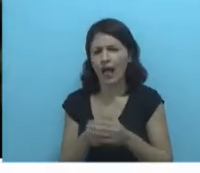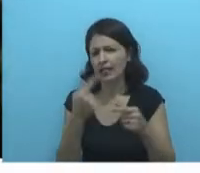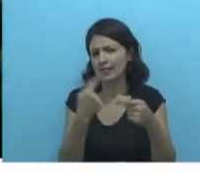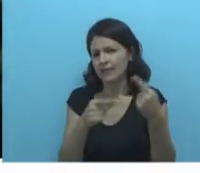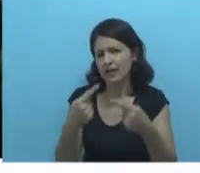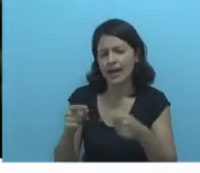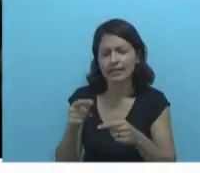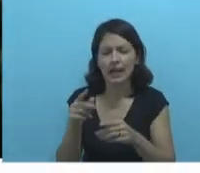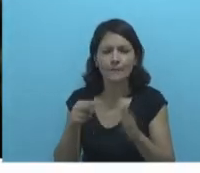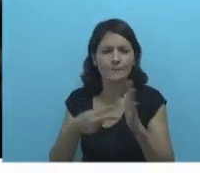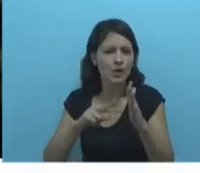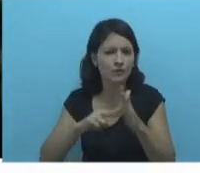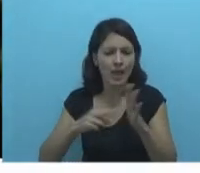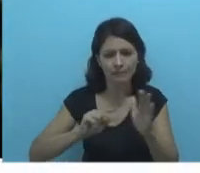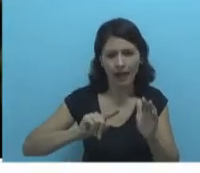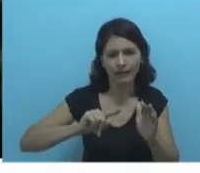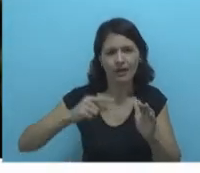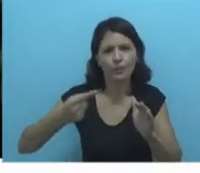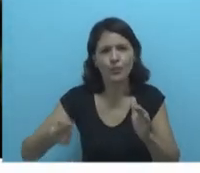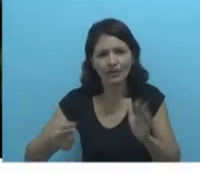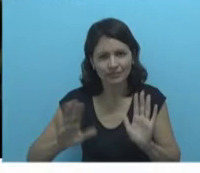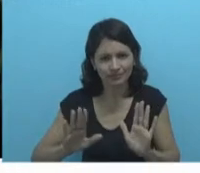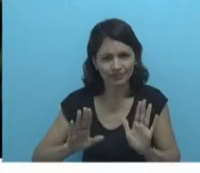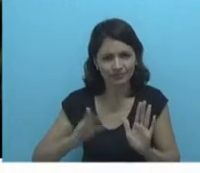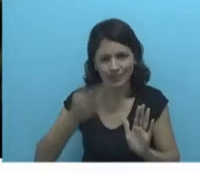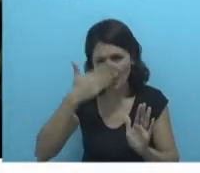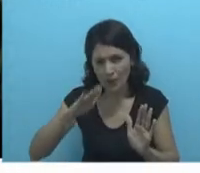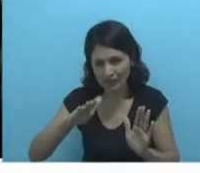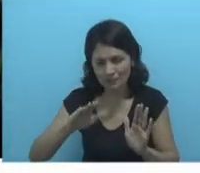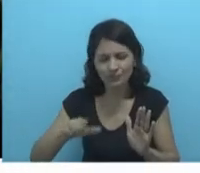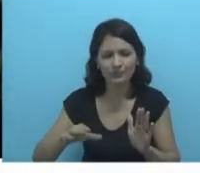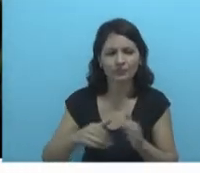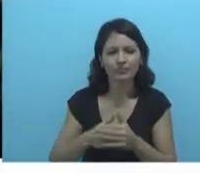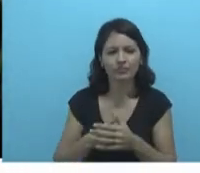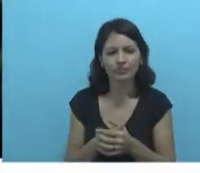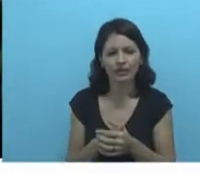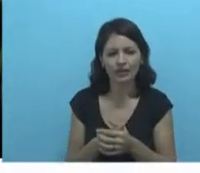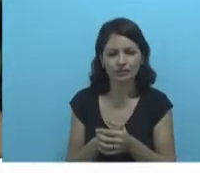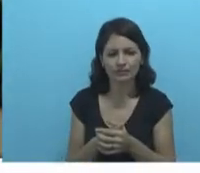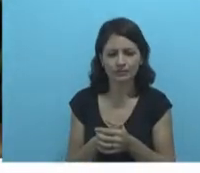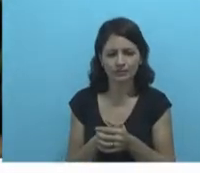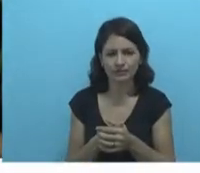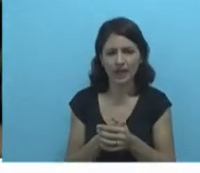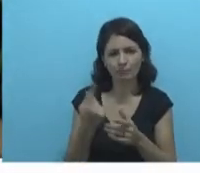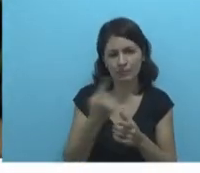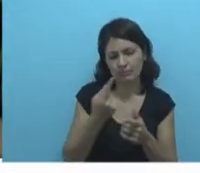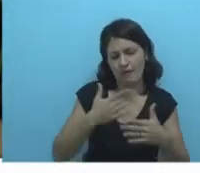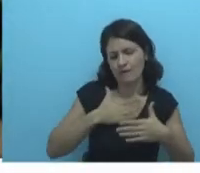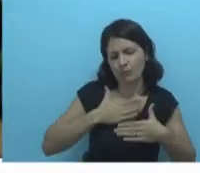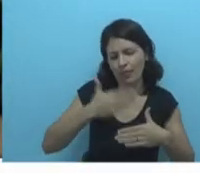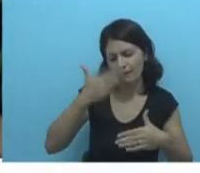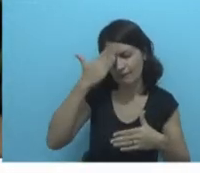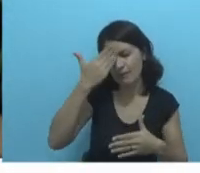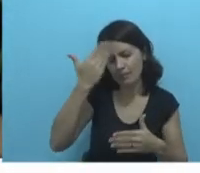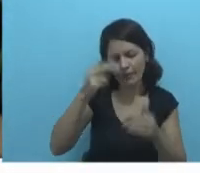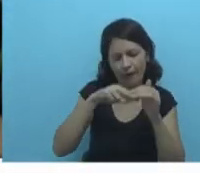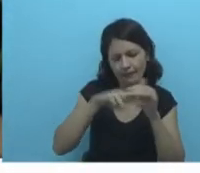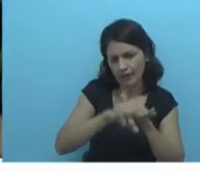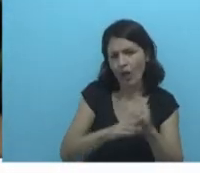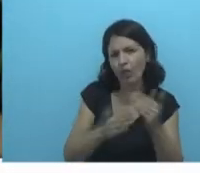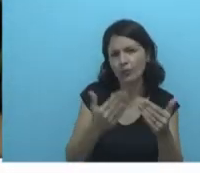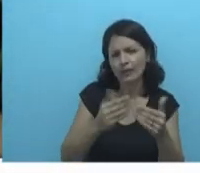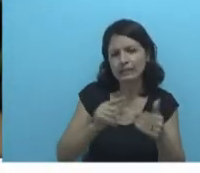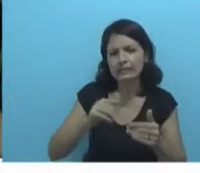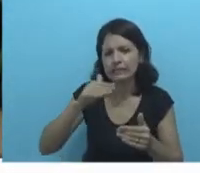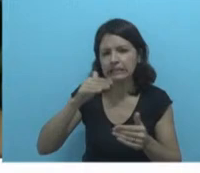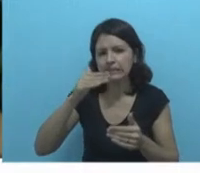muchas complicaciones que tienen que ver con la posterioridad a la fase aguda del síndrome, y